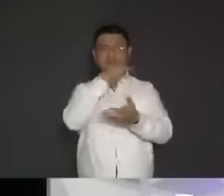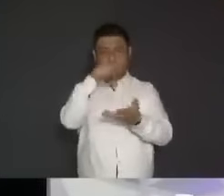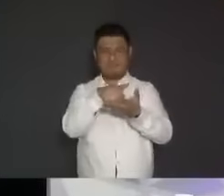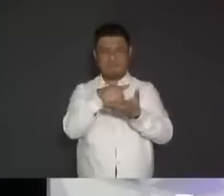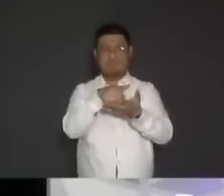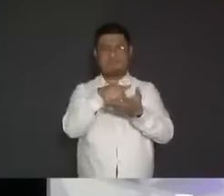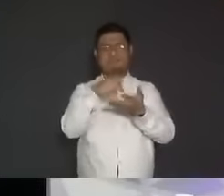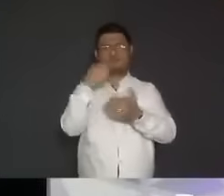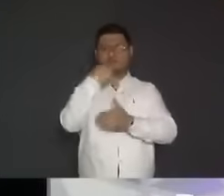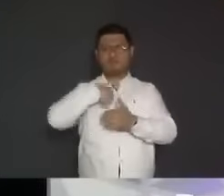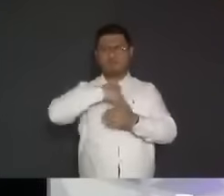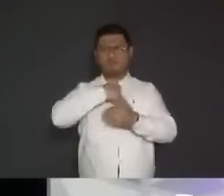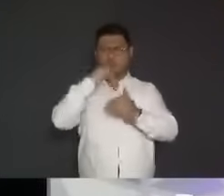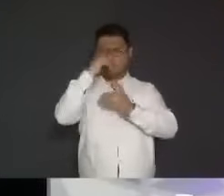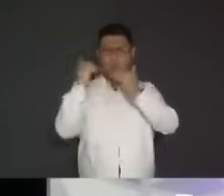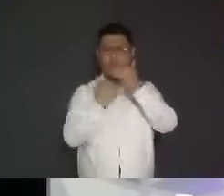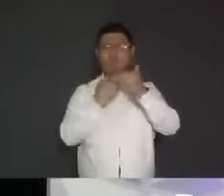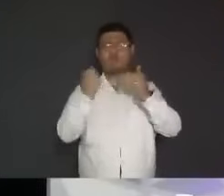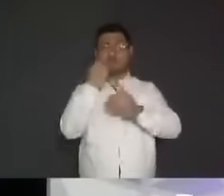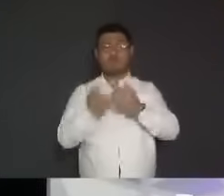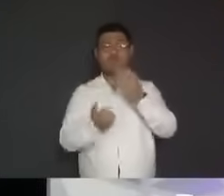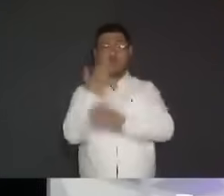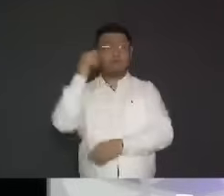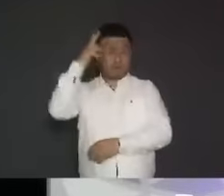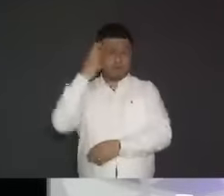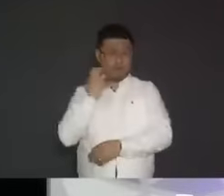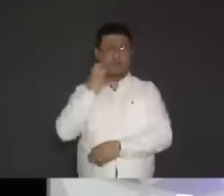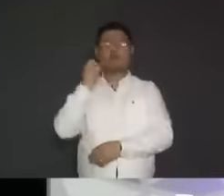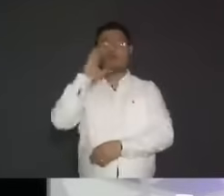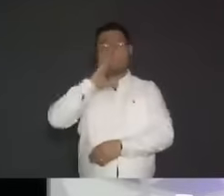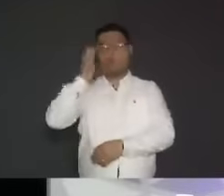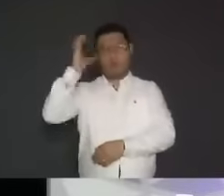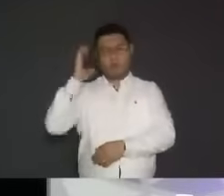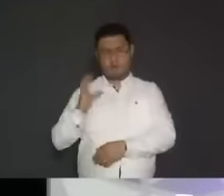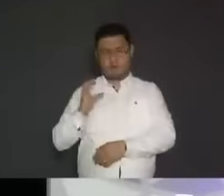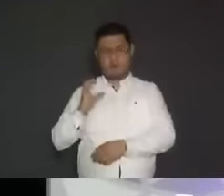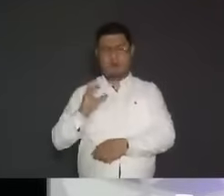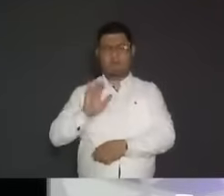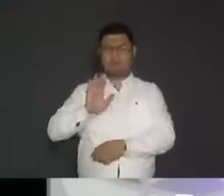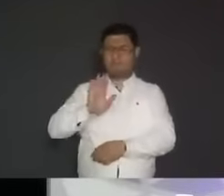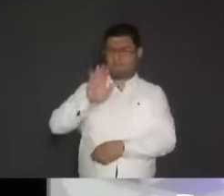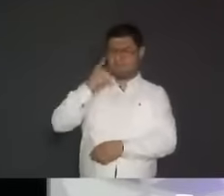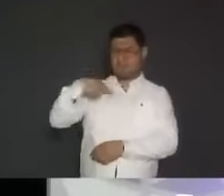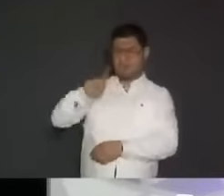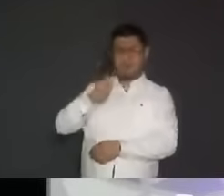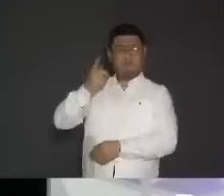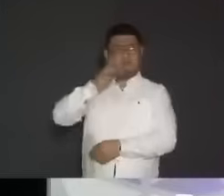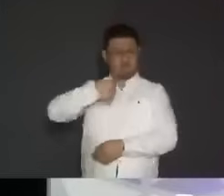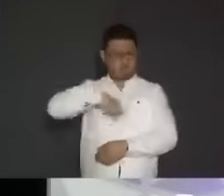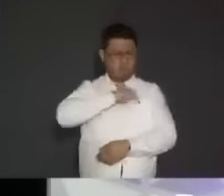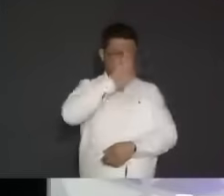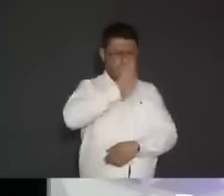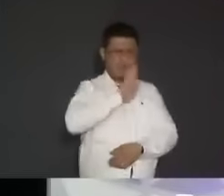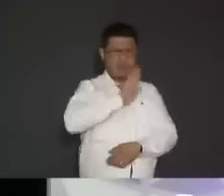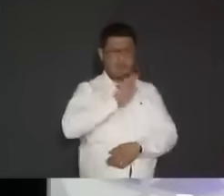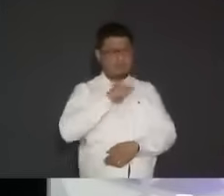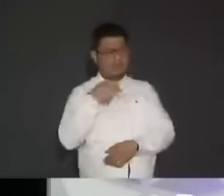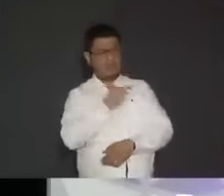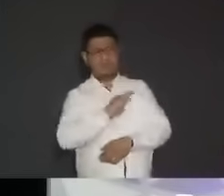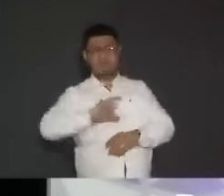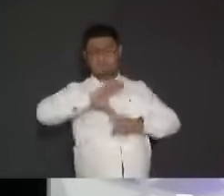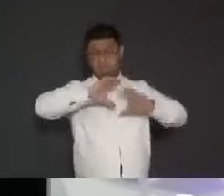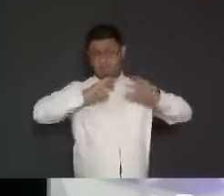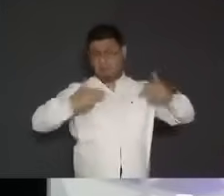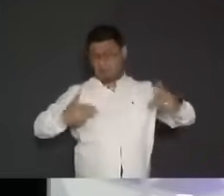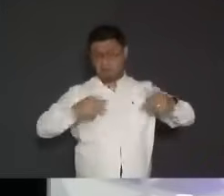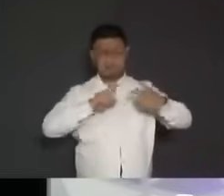solo estamos debajo de Nuevo León y Coahuila. El problema es que nos parecemos más a Guerrero y a Chiapas en cuanto a informalidad, en cuanto a sueldos